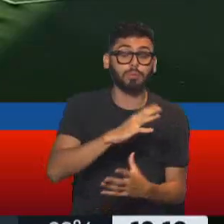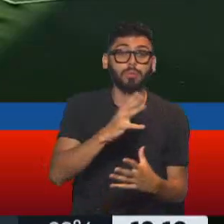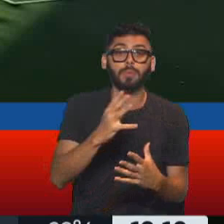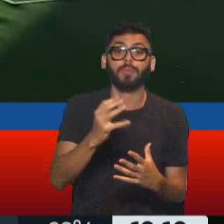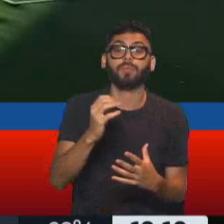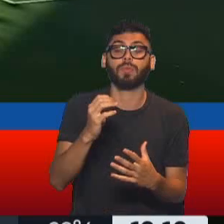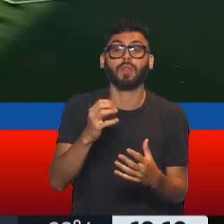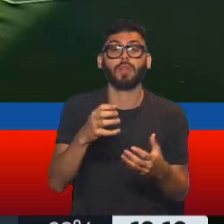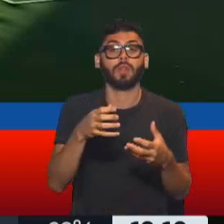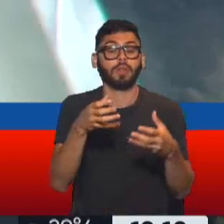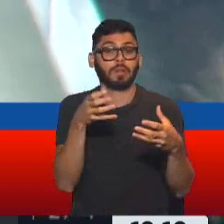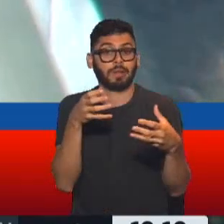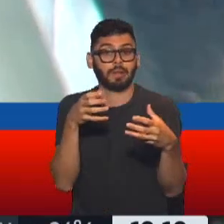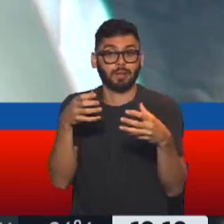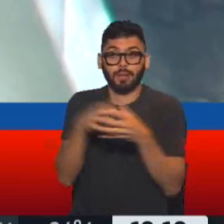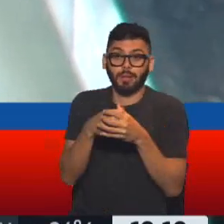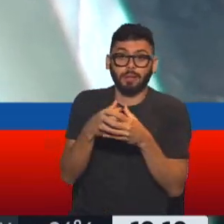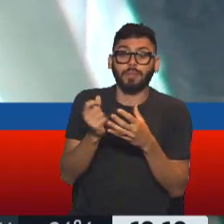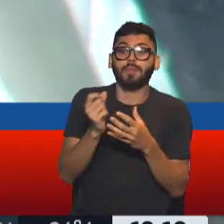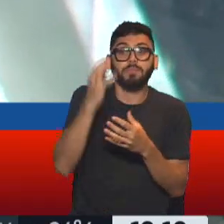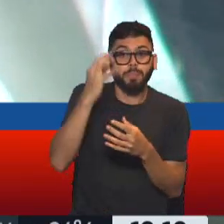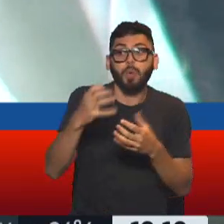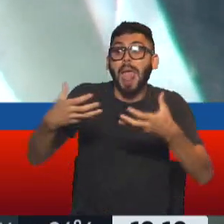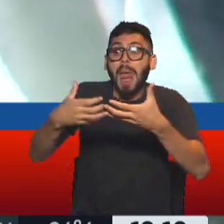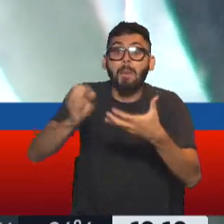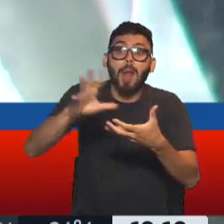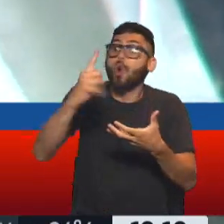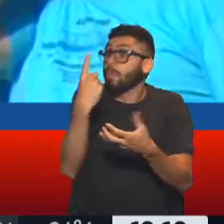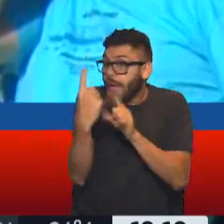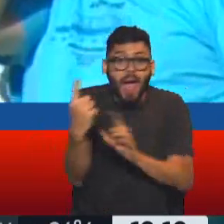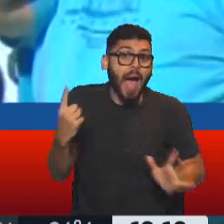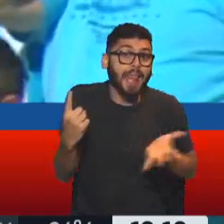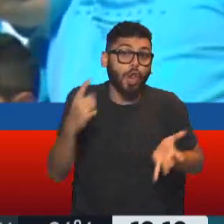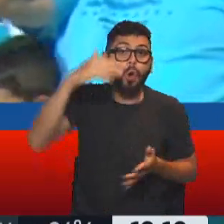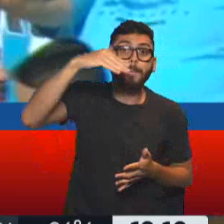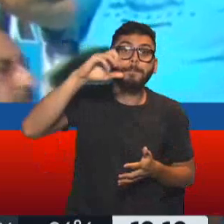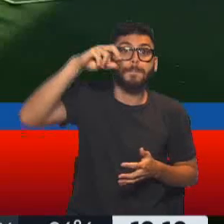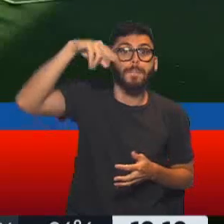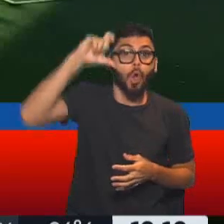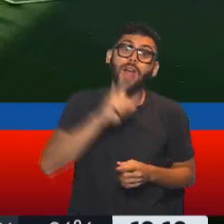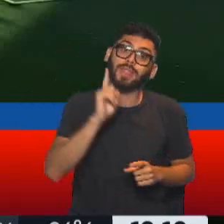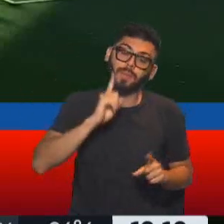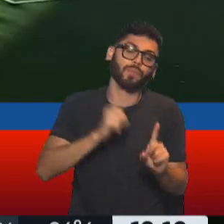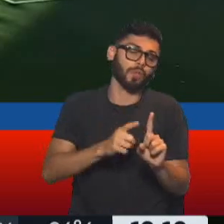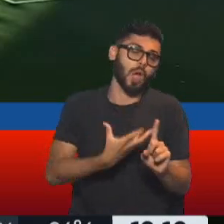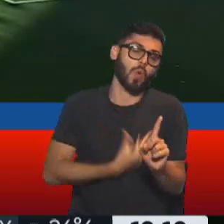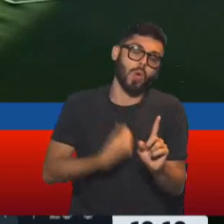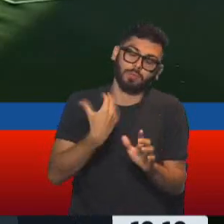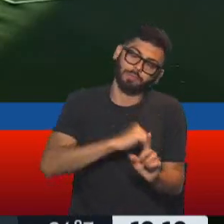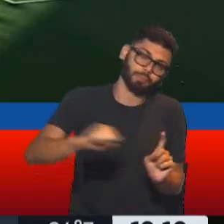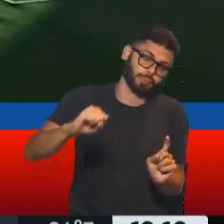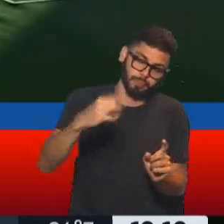la culpa al central porque Monetti es el que sale mal. Nada le importó al uruguayo que definió, ¿eh? Y después